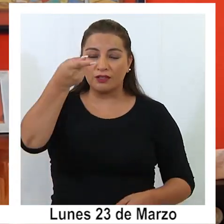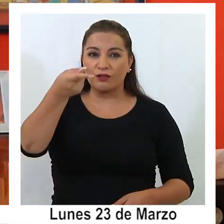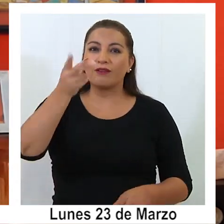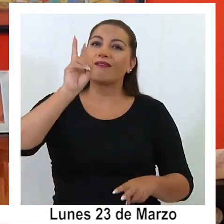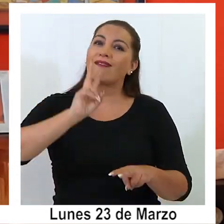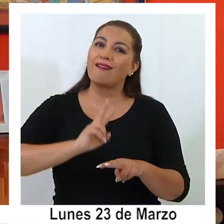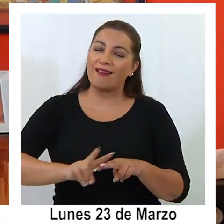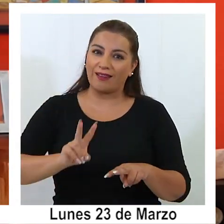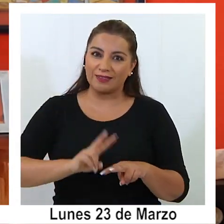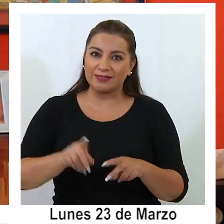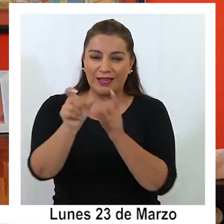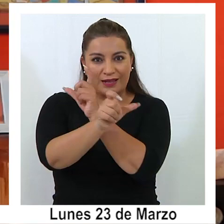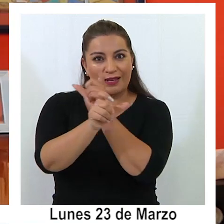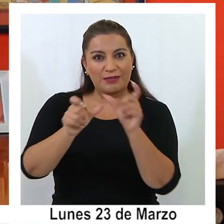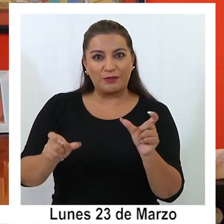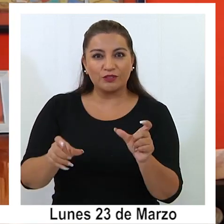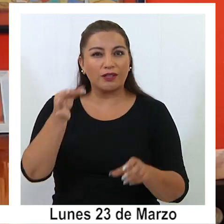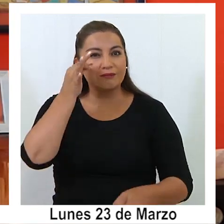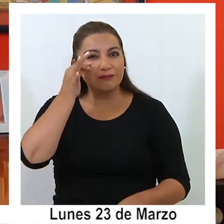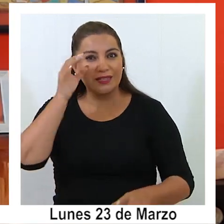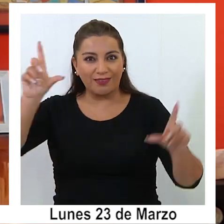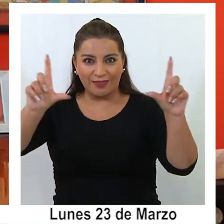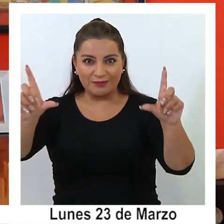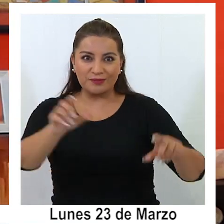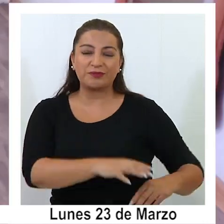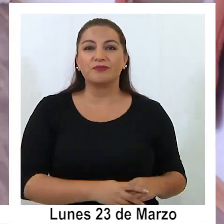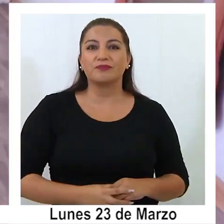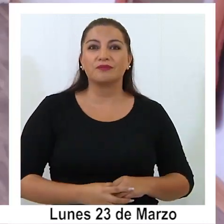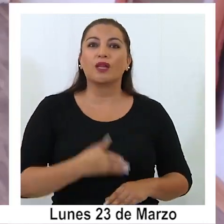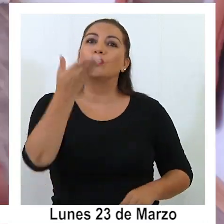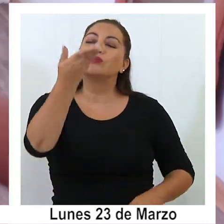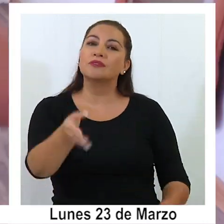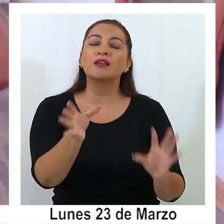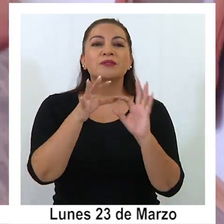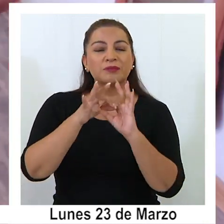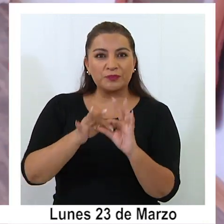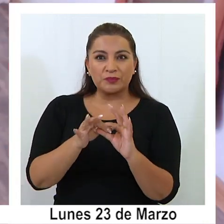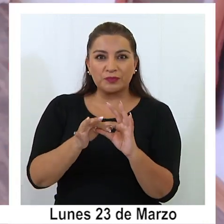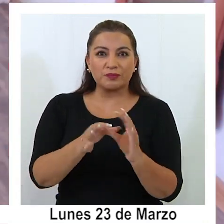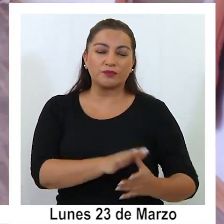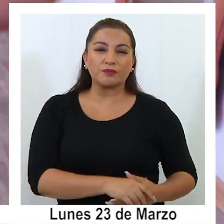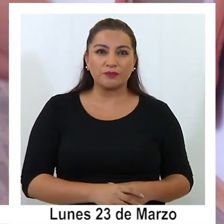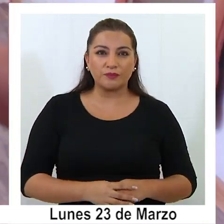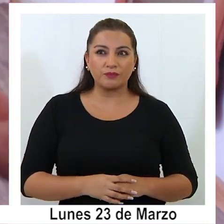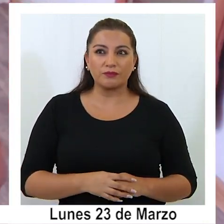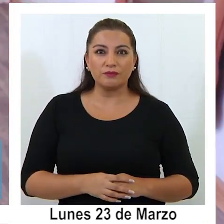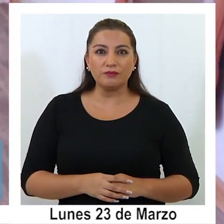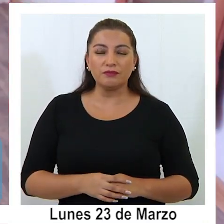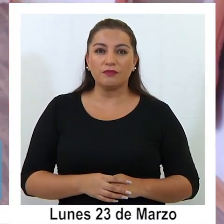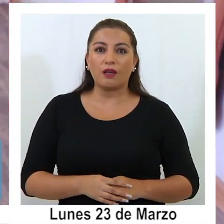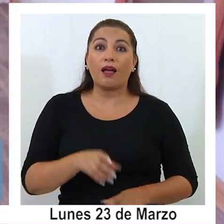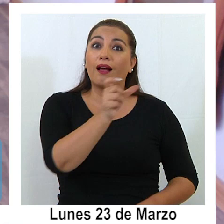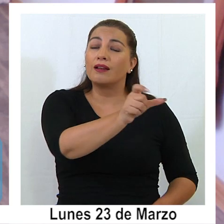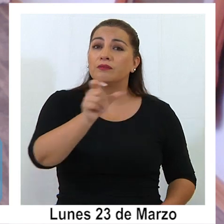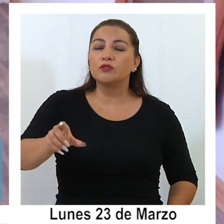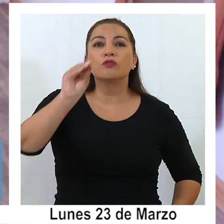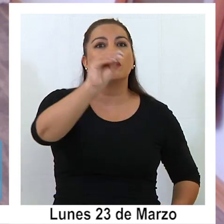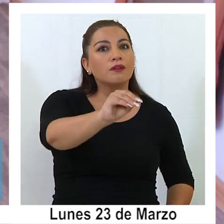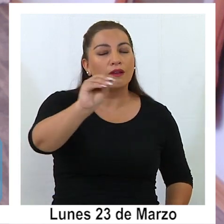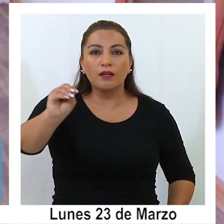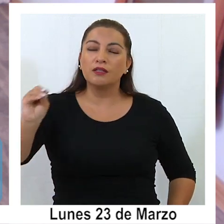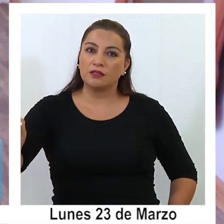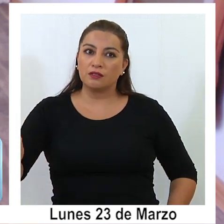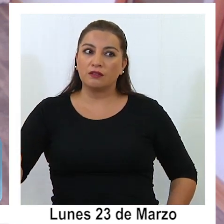les has entregado a nuestros televidentes. Bueno, muchas gracias y llamo a la gente, a